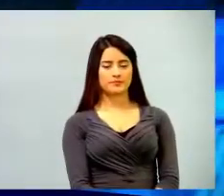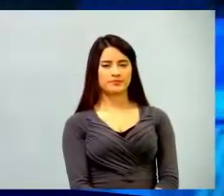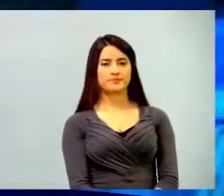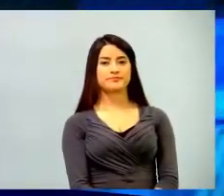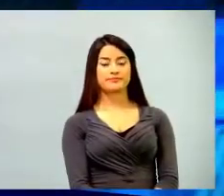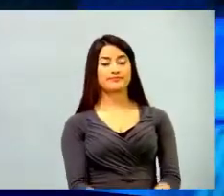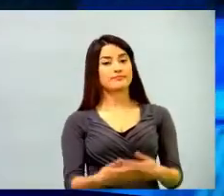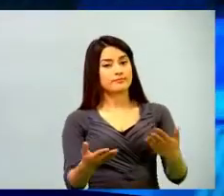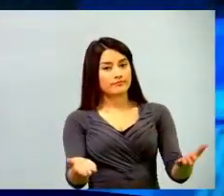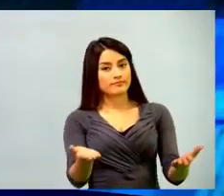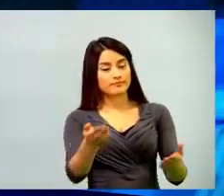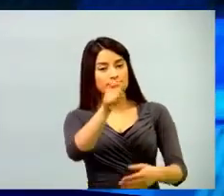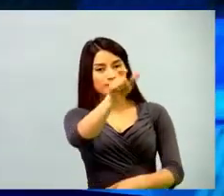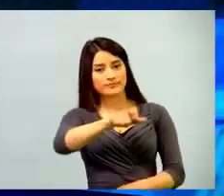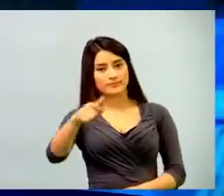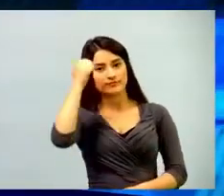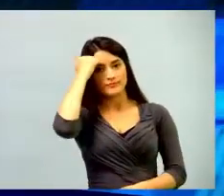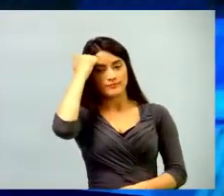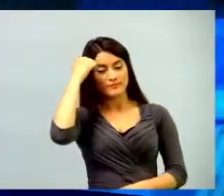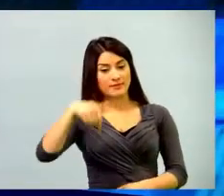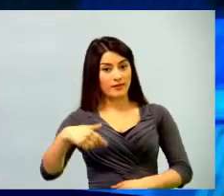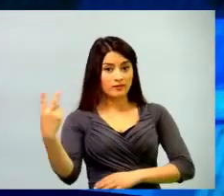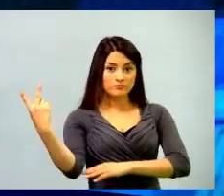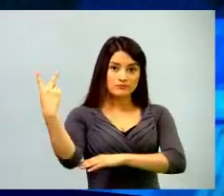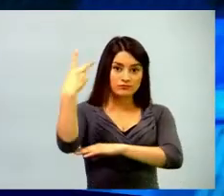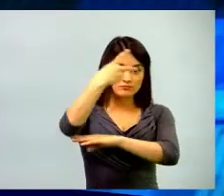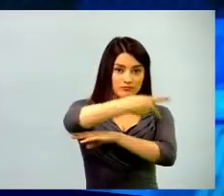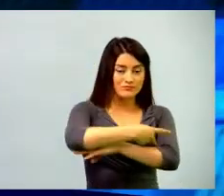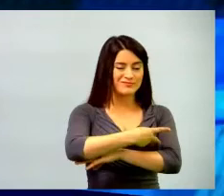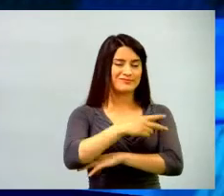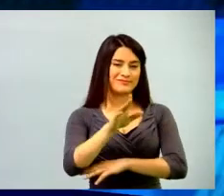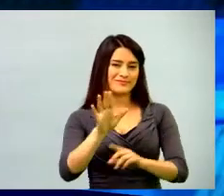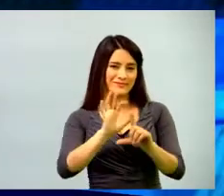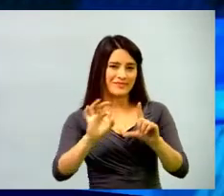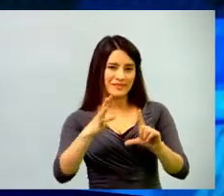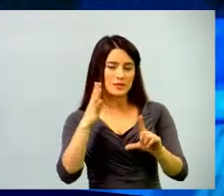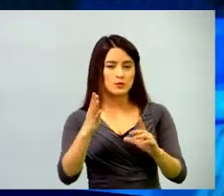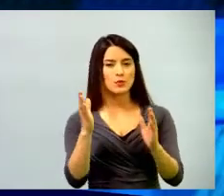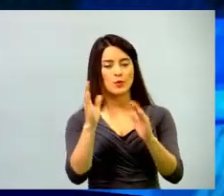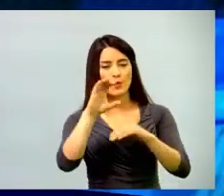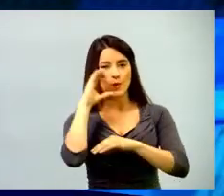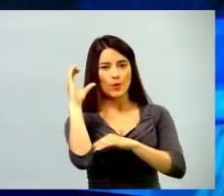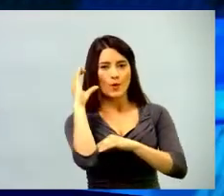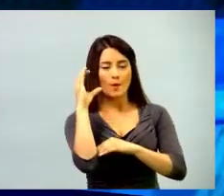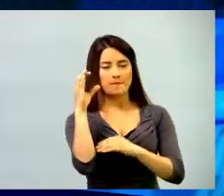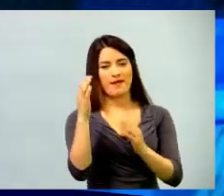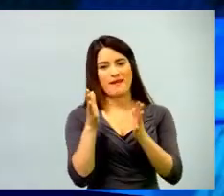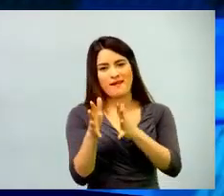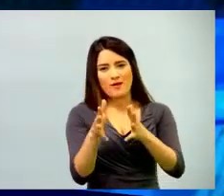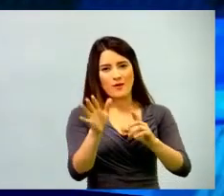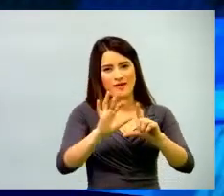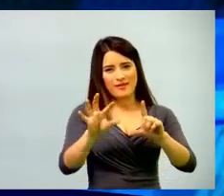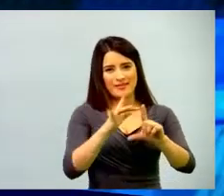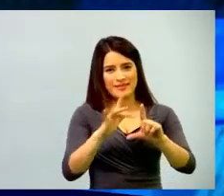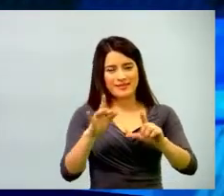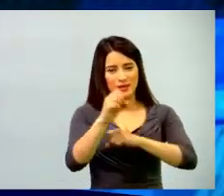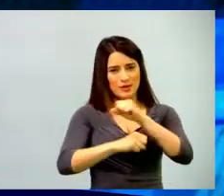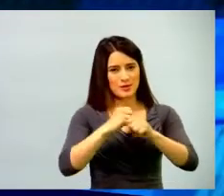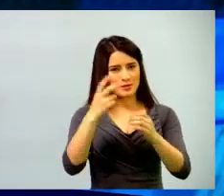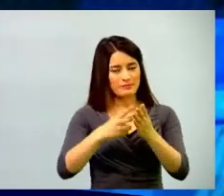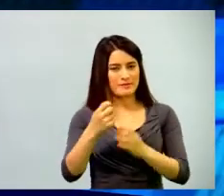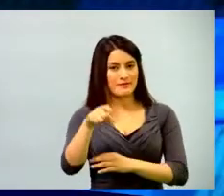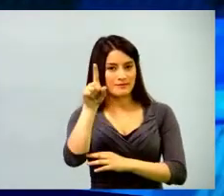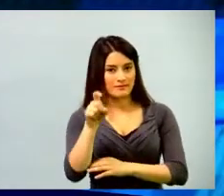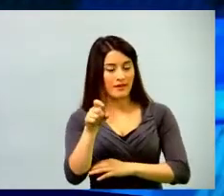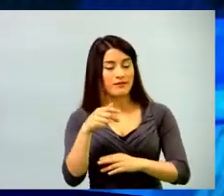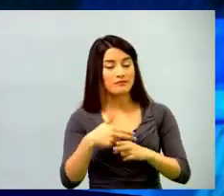Bueno, profes, estamos llegando al final de esta edición virtual de Educa Digital Colombia 2016 y aprovecho pues para